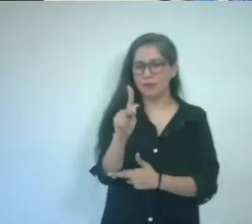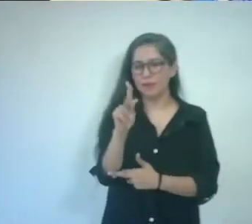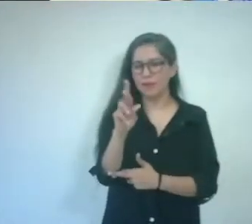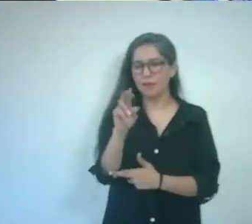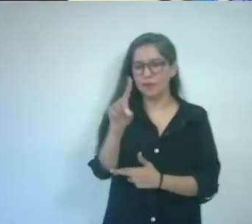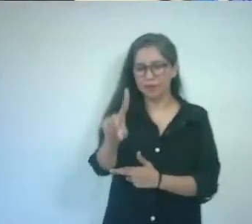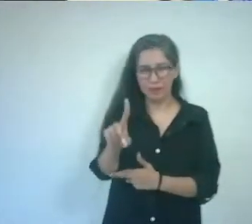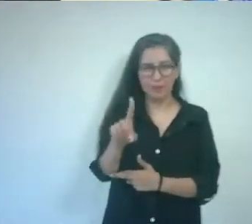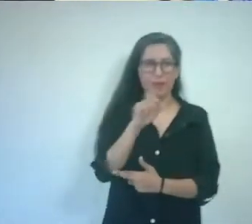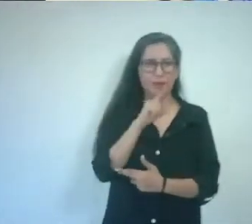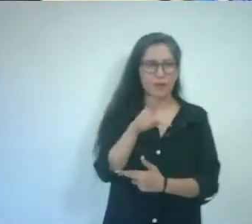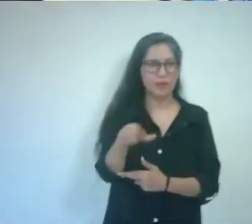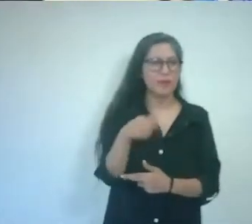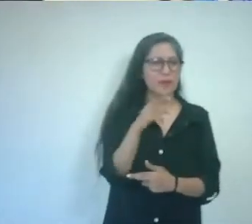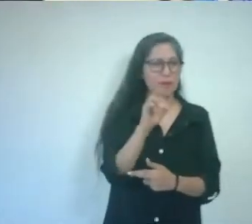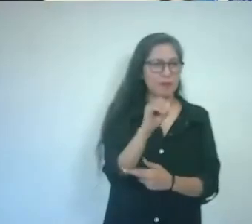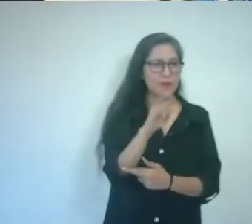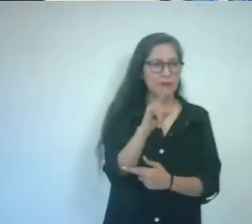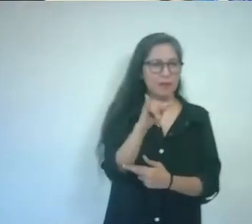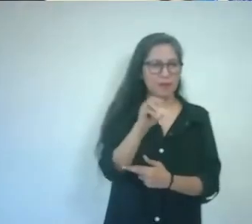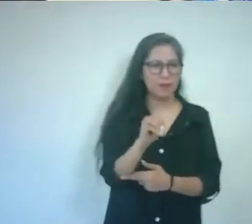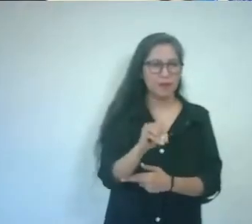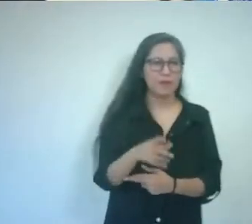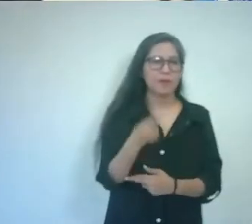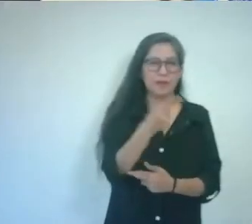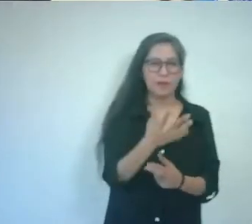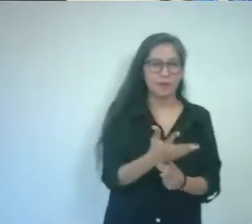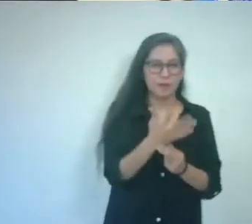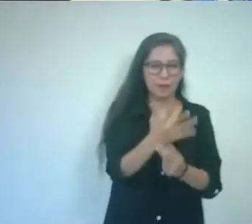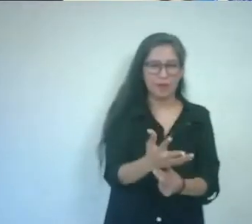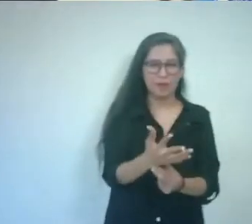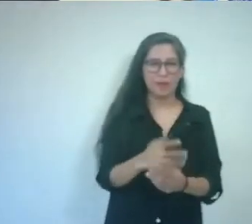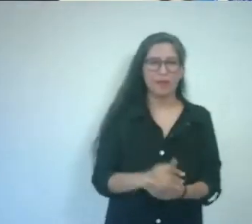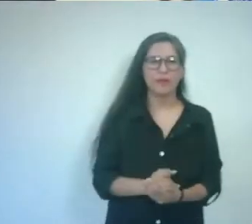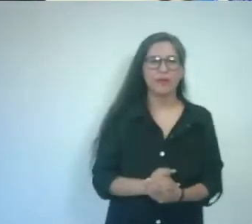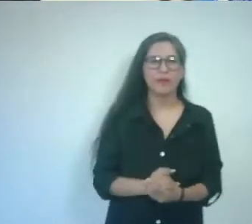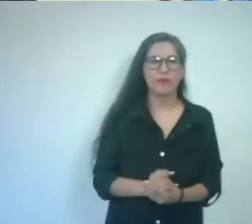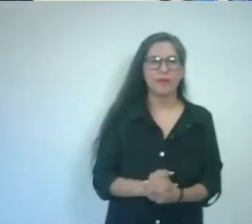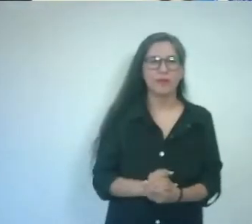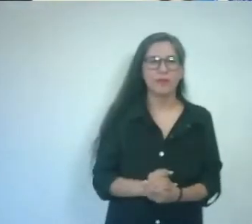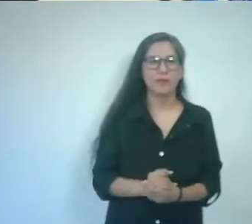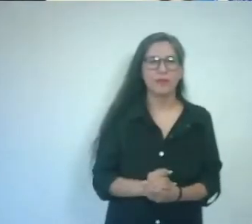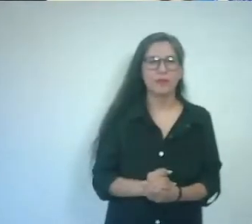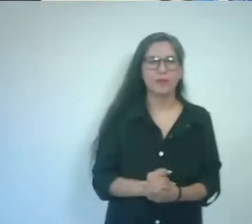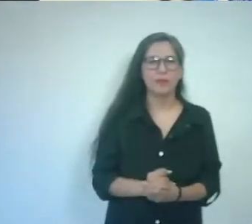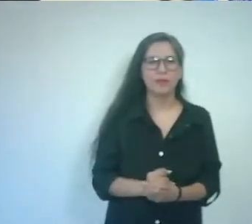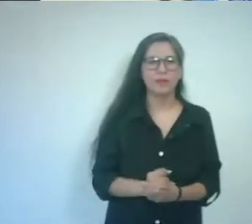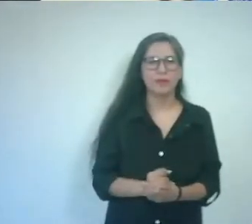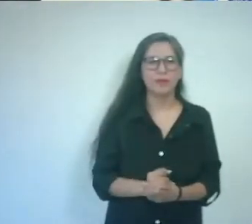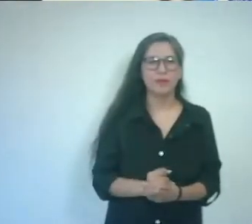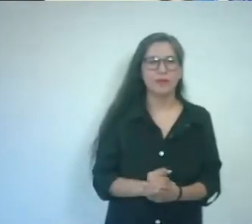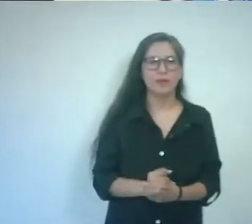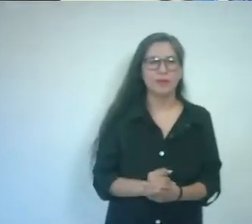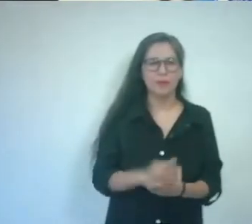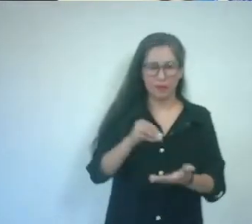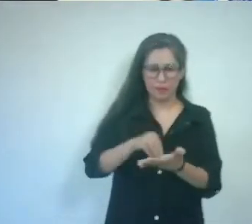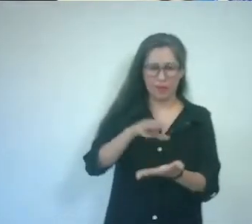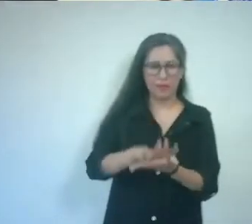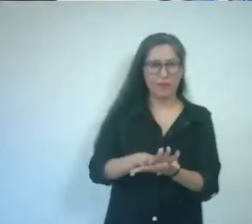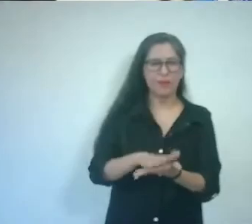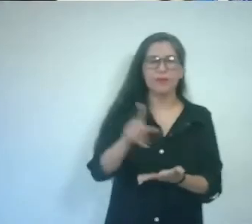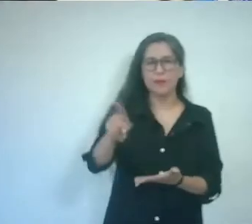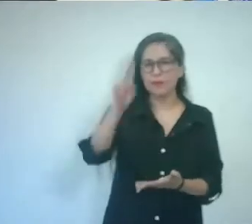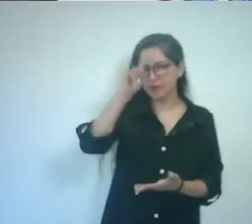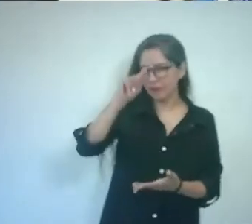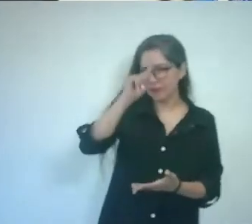licenciado Alberto Rojo Zavala. Doy cuenta para que quede asentado en la sesión. Consejera